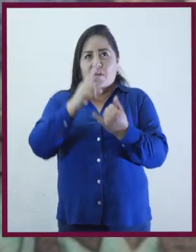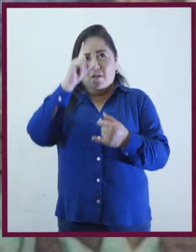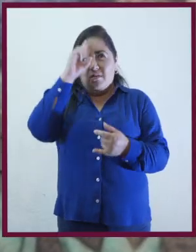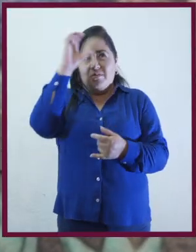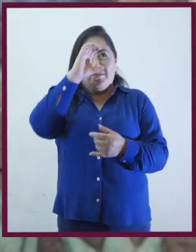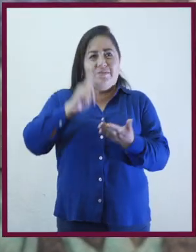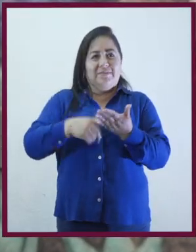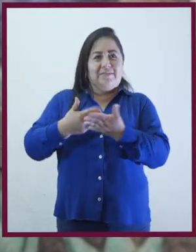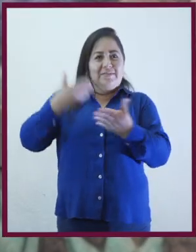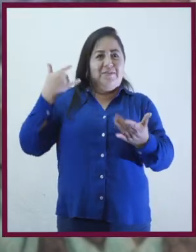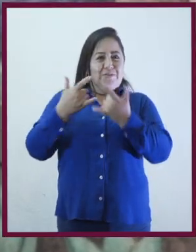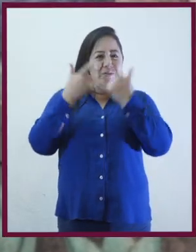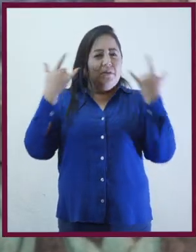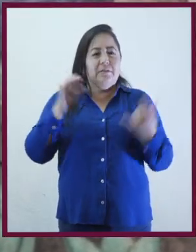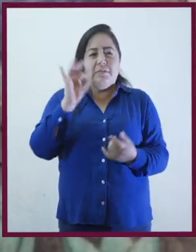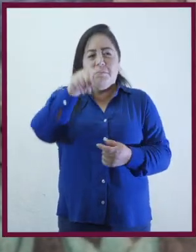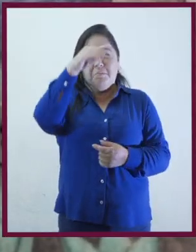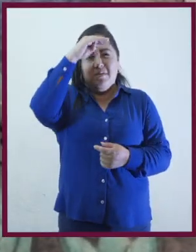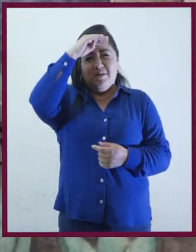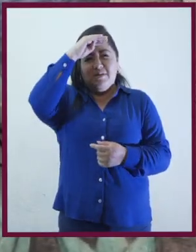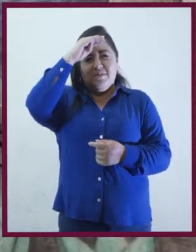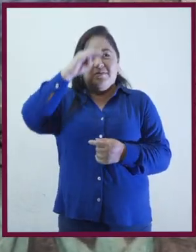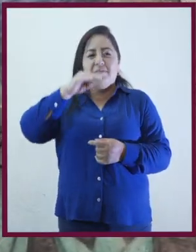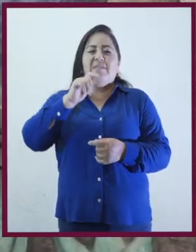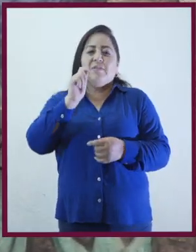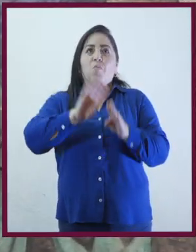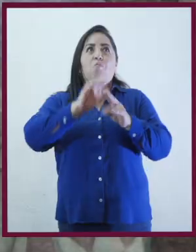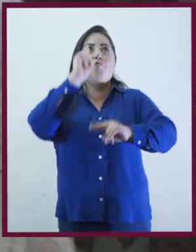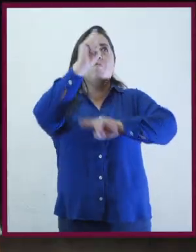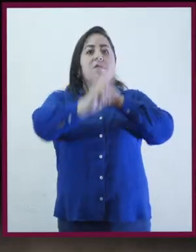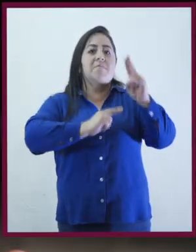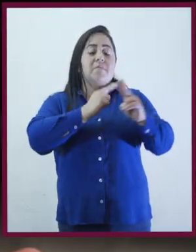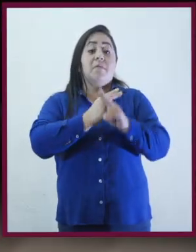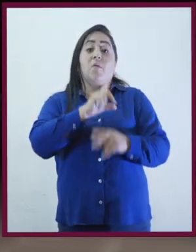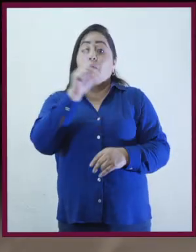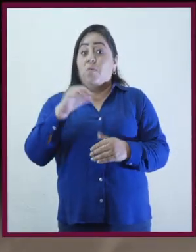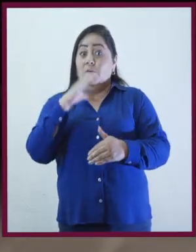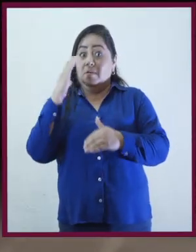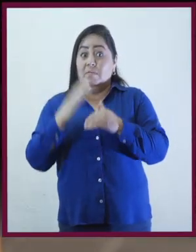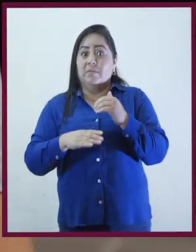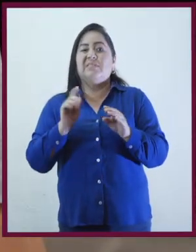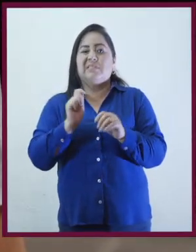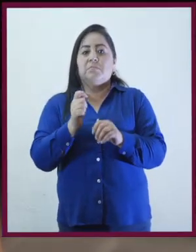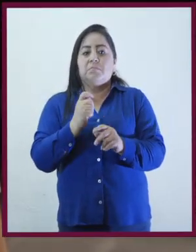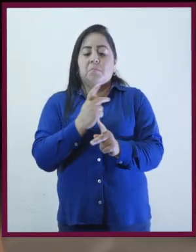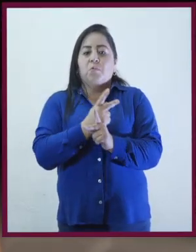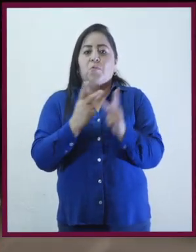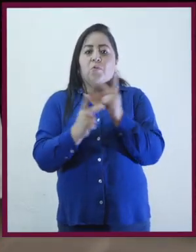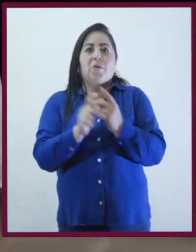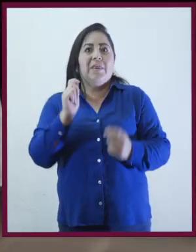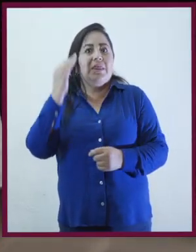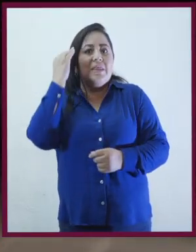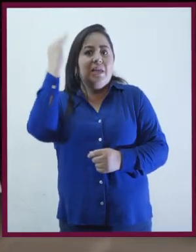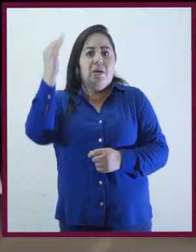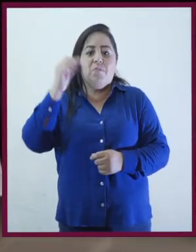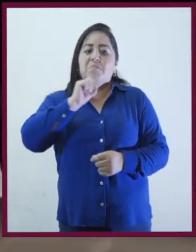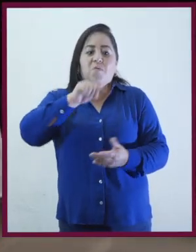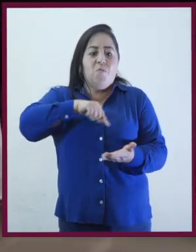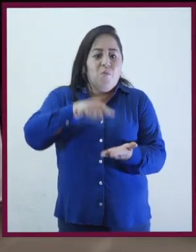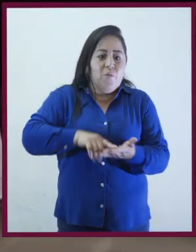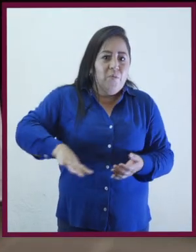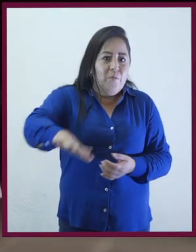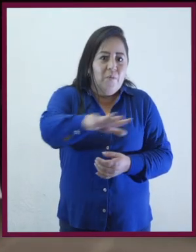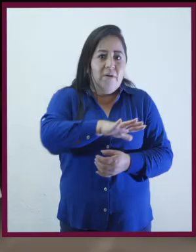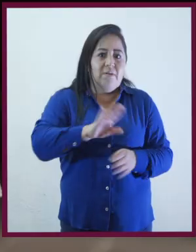conciencia histórica, si pensamos en nuestro devenir en el universo. Al final, también somos producto de nuestro tiempo, de nuestro espacio y de